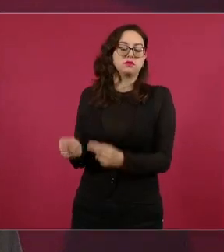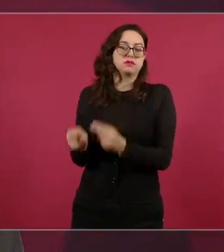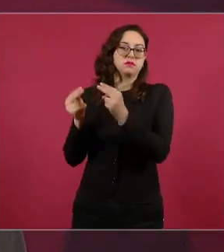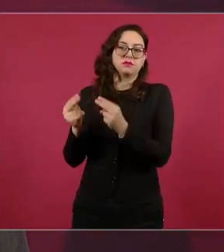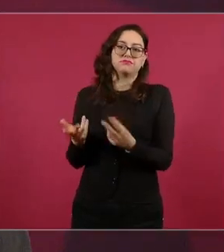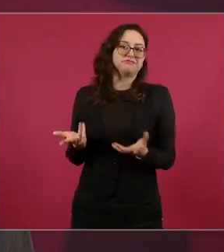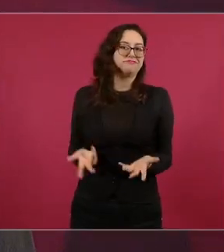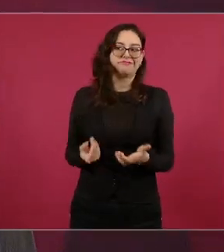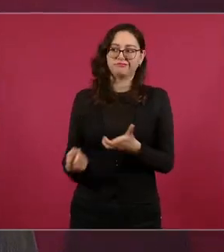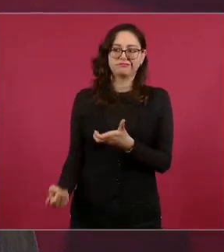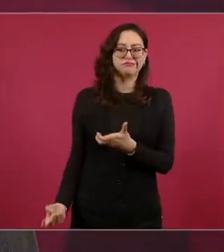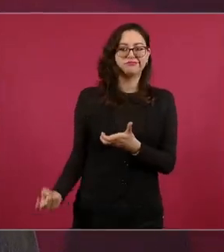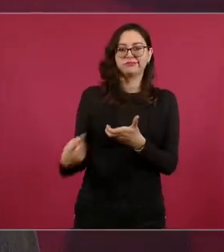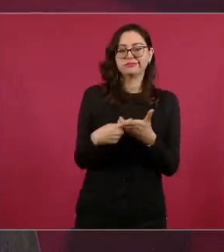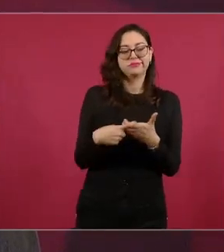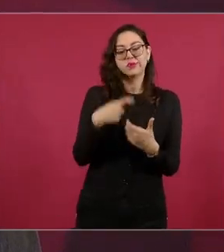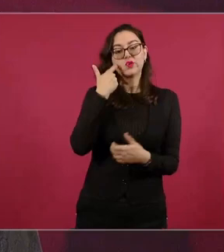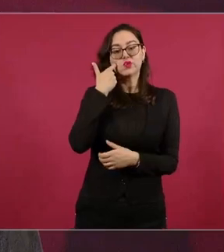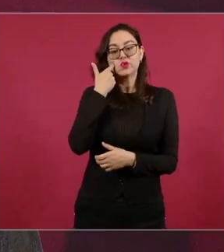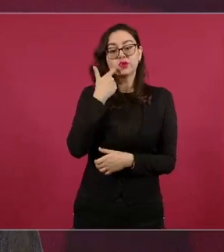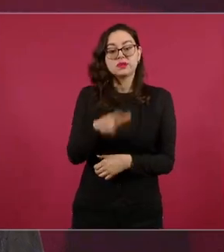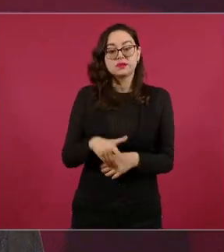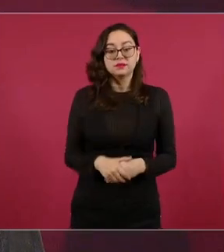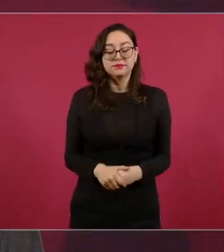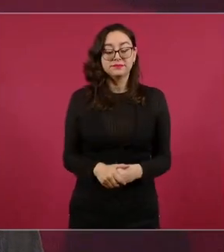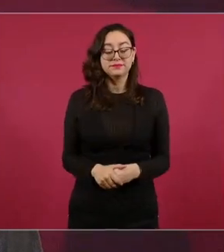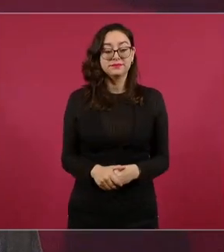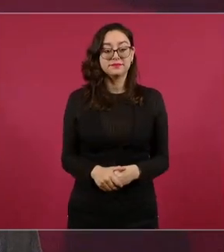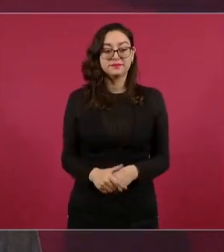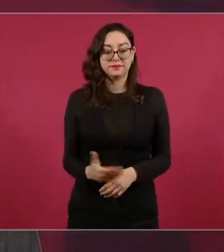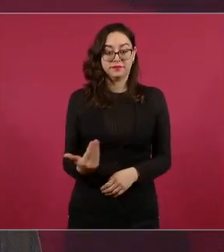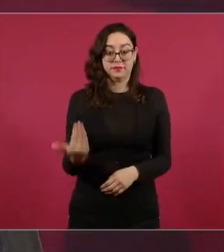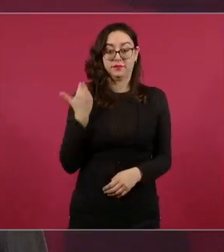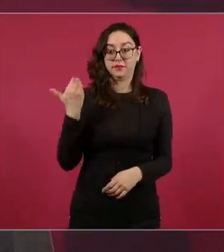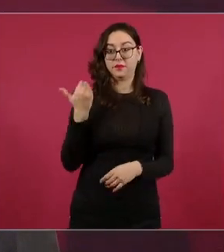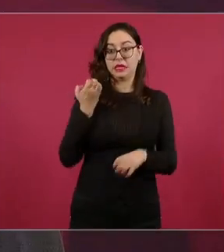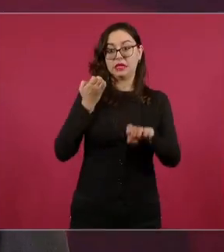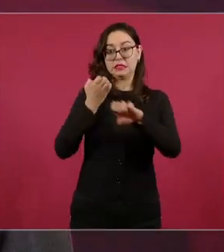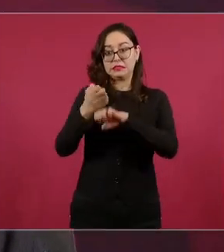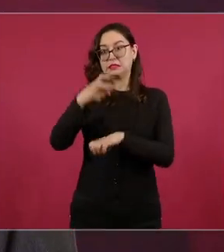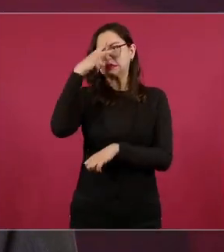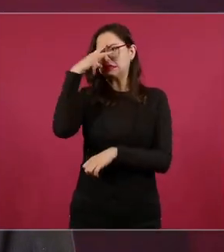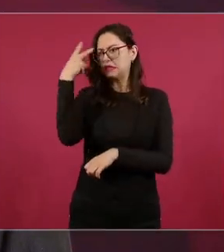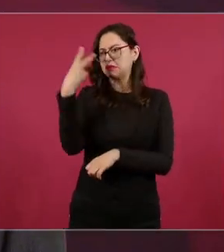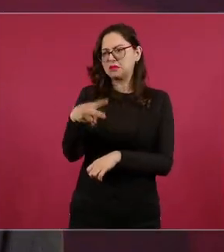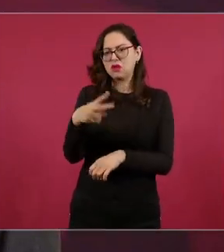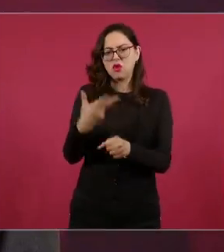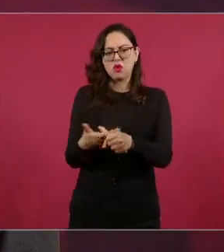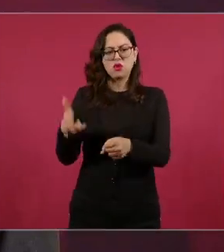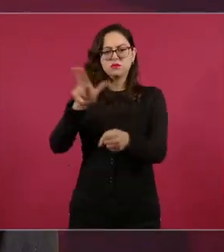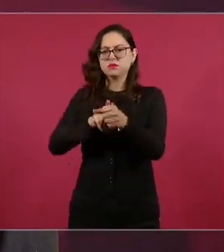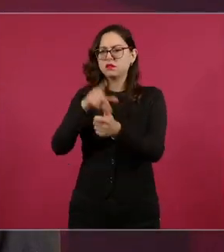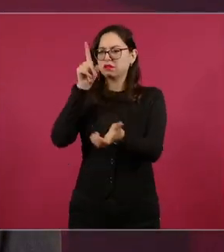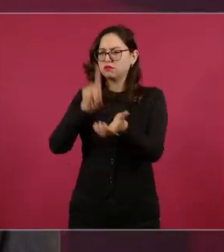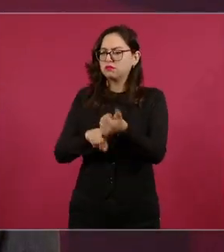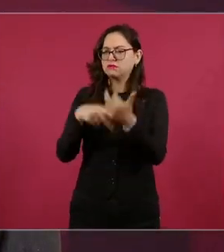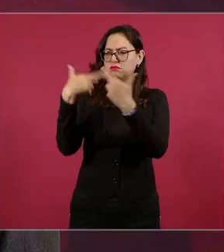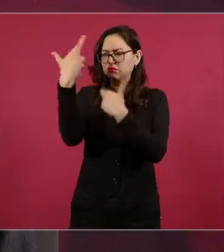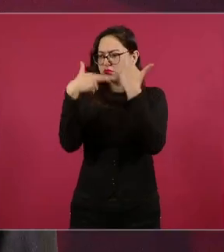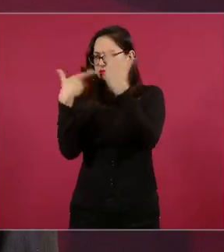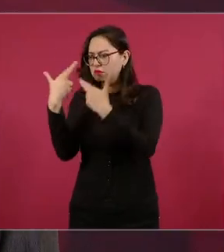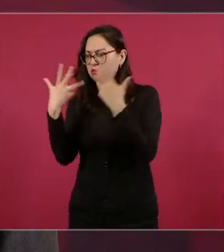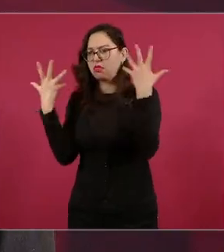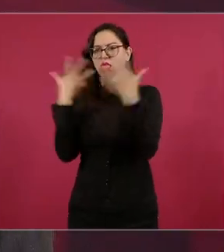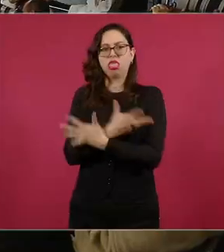Acabamos de estar en el Estado de México y hasta las farmacias de los hospitales